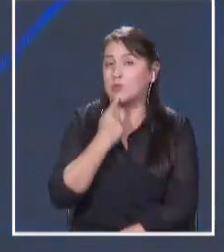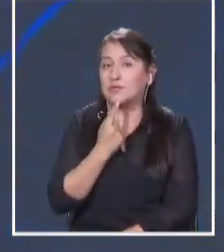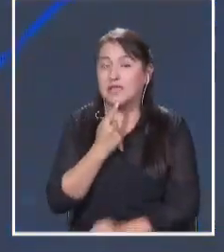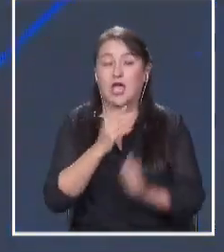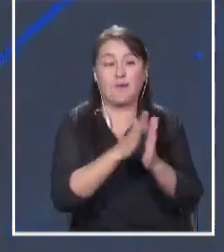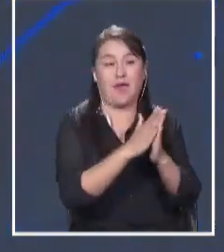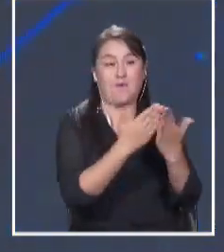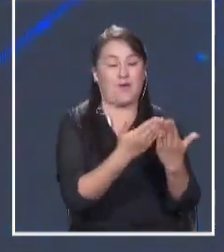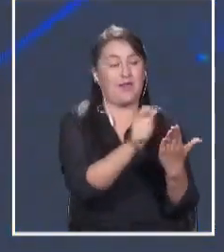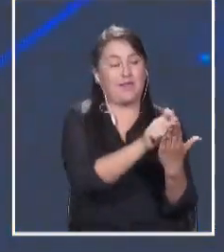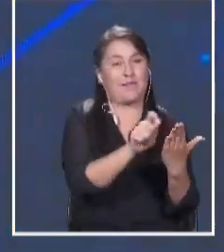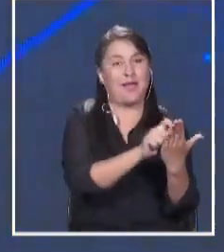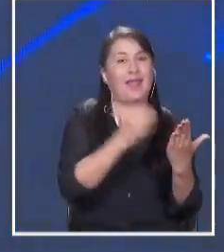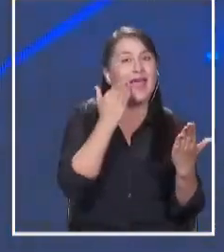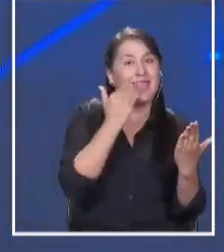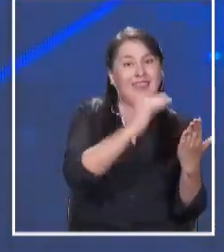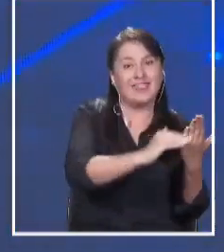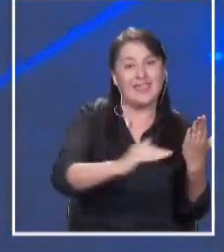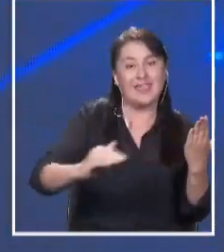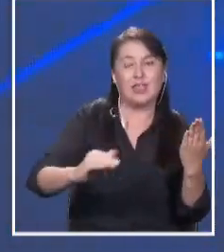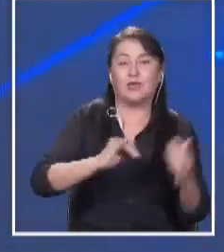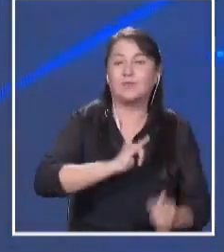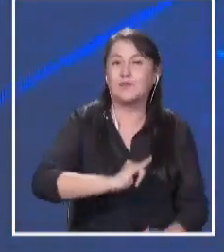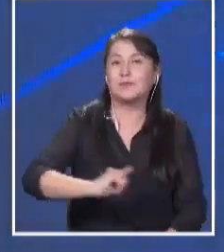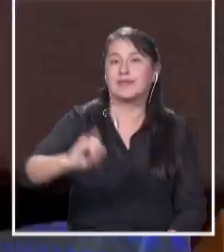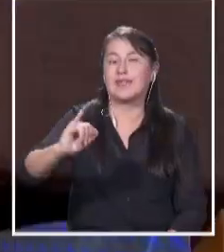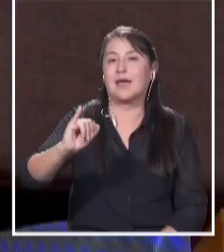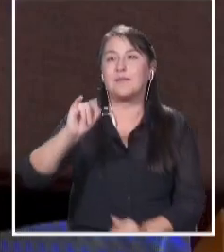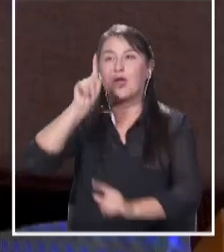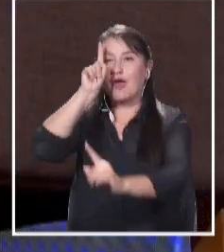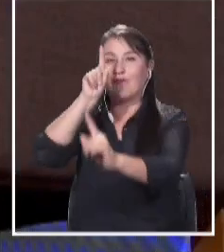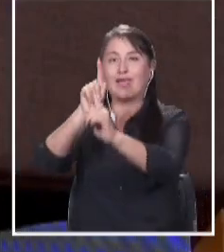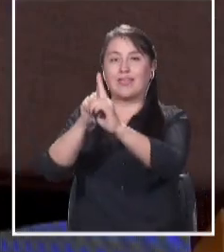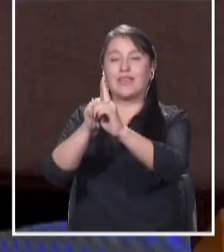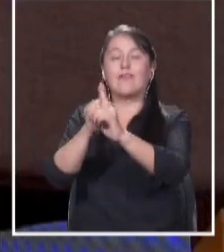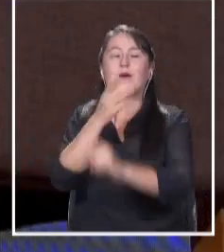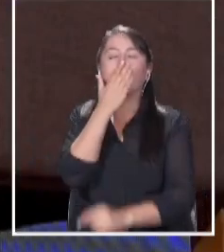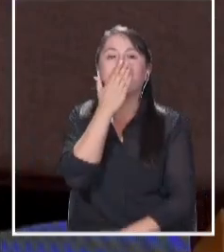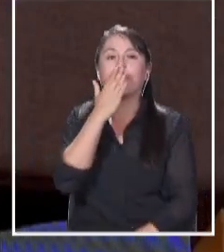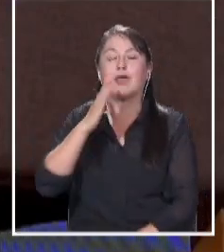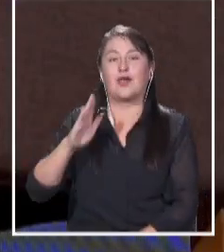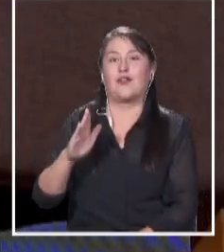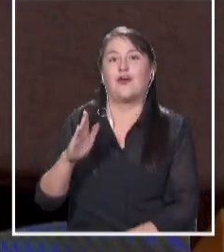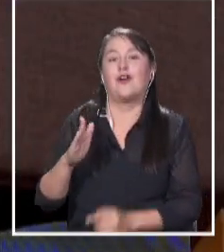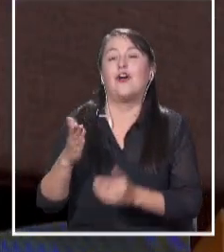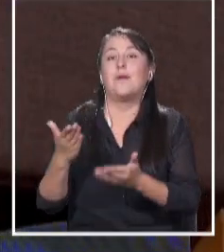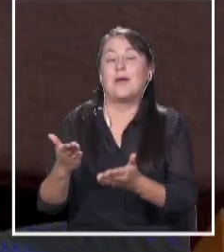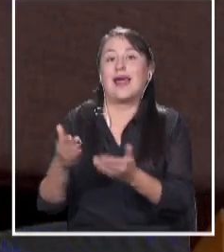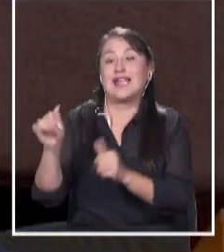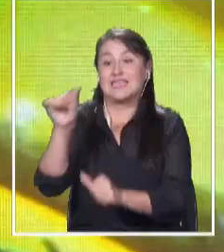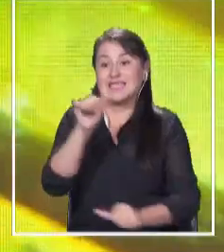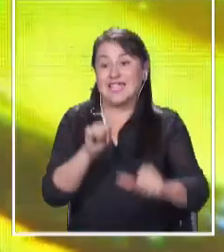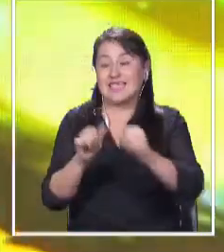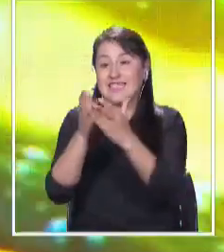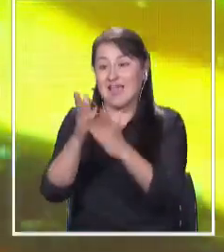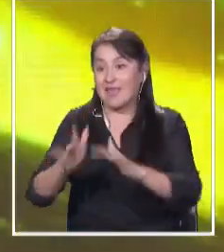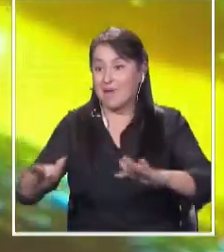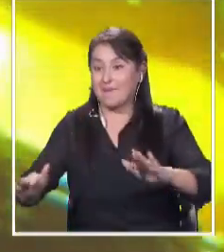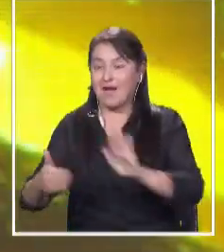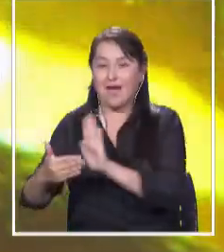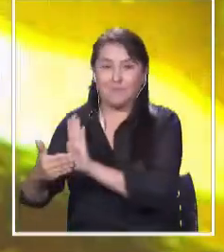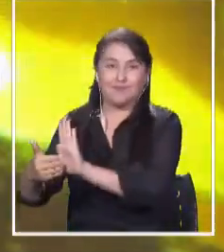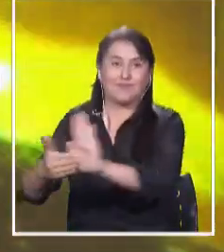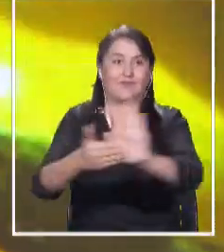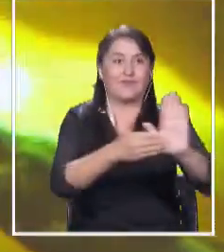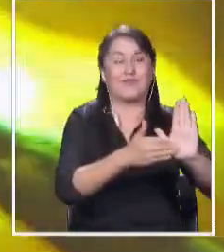niños infantiles y todo siempre con el norte de buscar las mejores maneras para llegar las ciencias del mar a los estudiantes, a las personas en